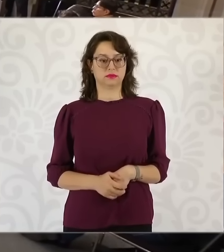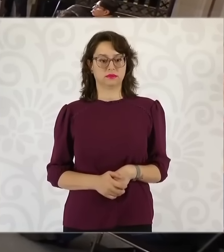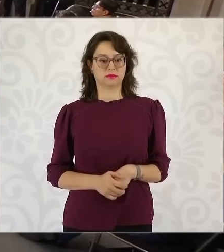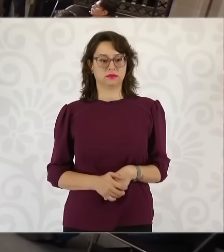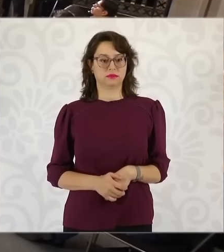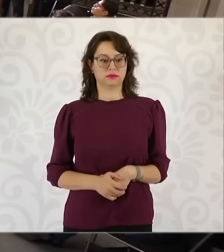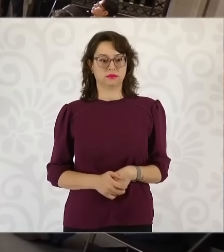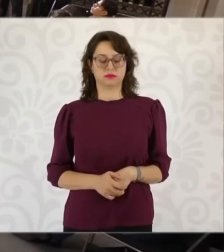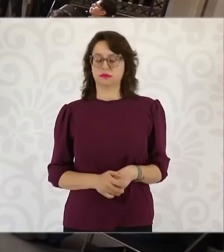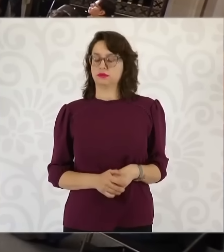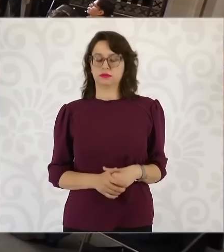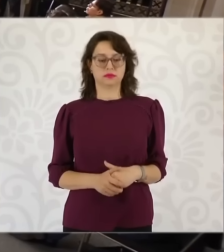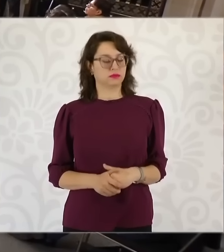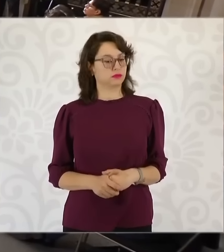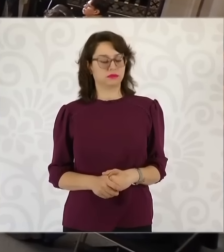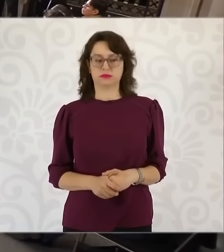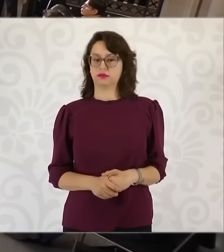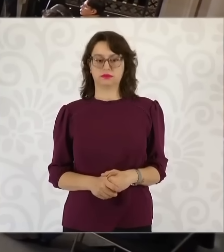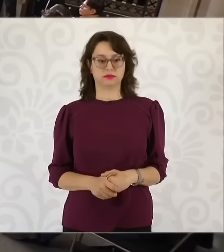No.